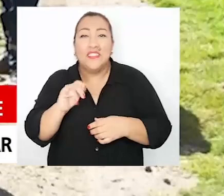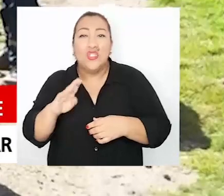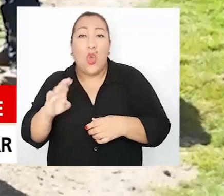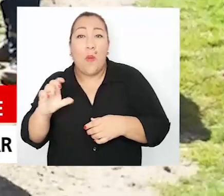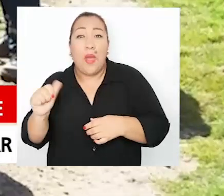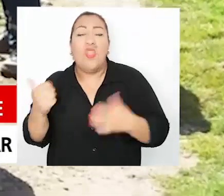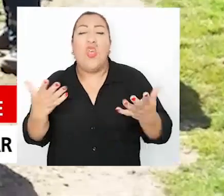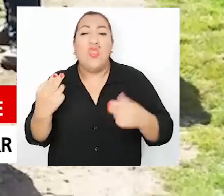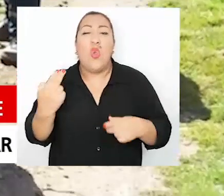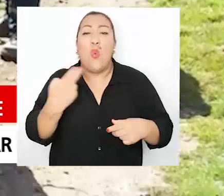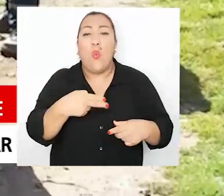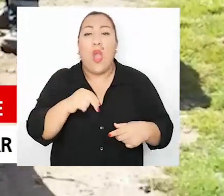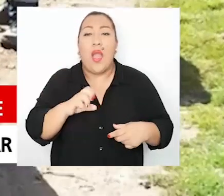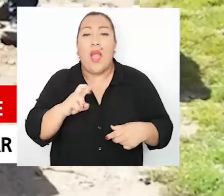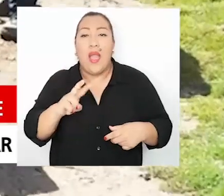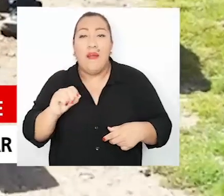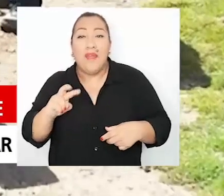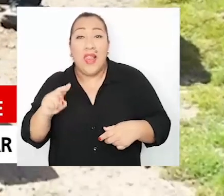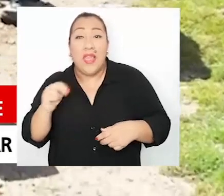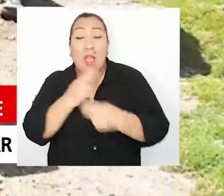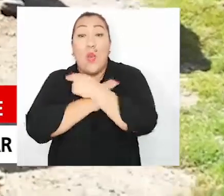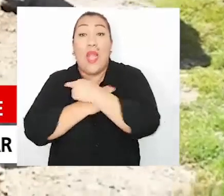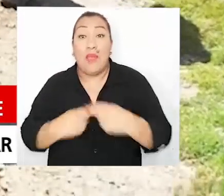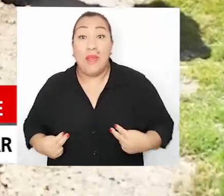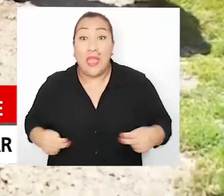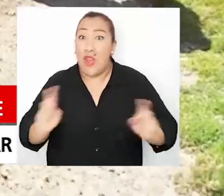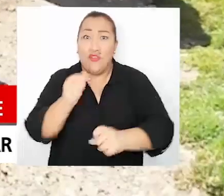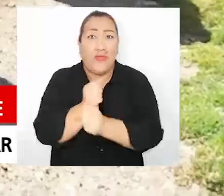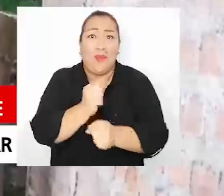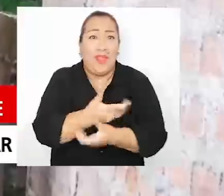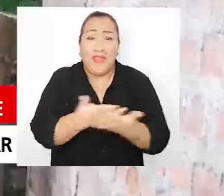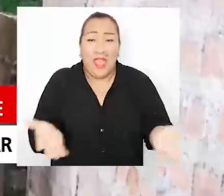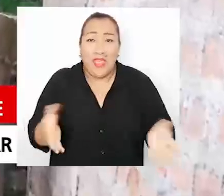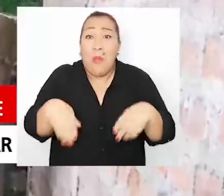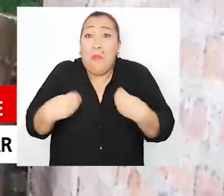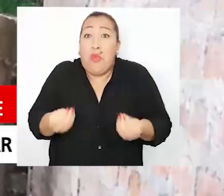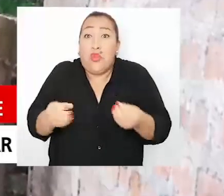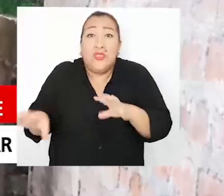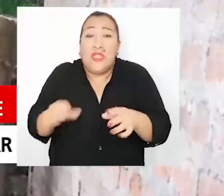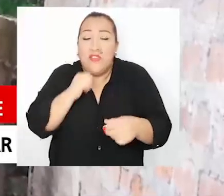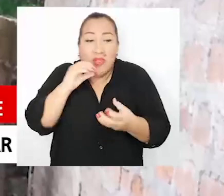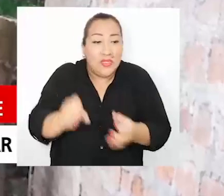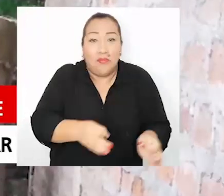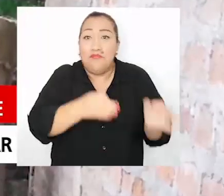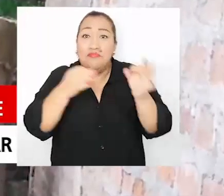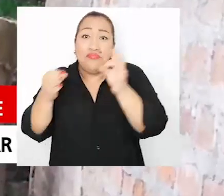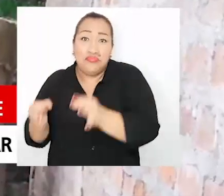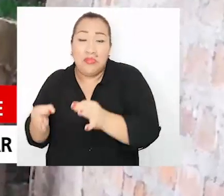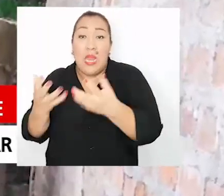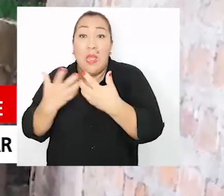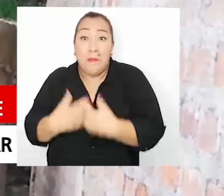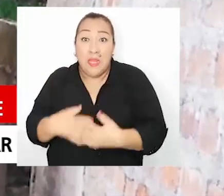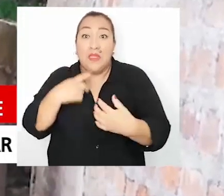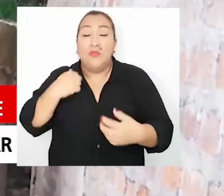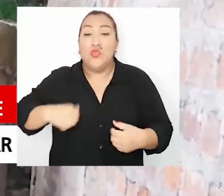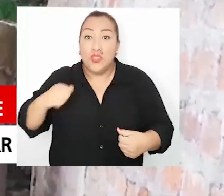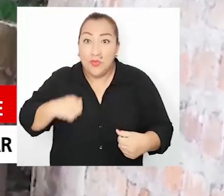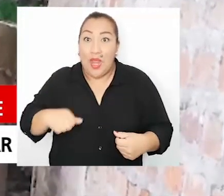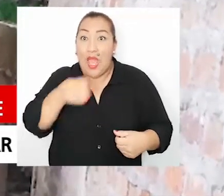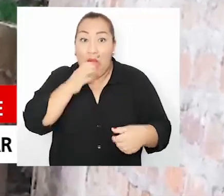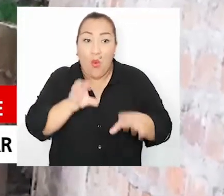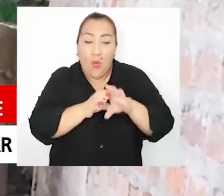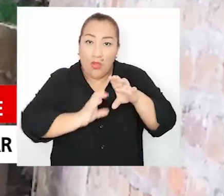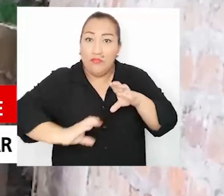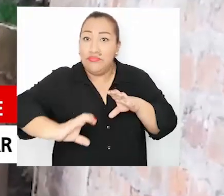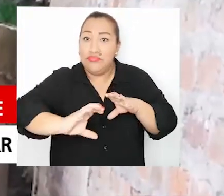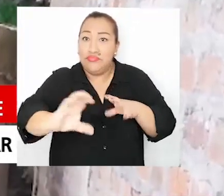San Cristóbal, en el distrito de Huancavelica, se encuentra sin funcionamiento. Ello debido a que no se realizó la transferencia a la empresa